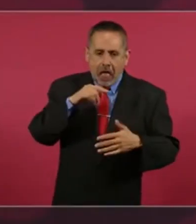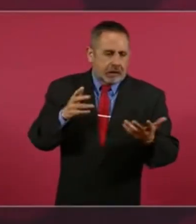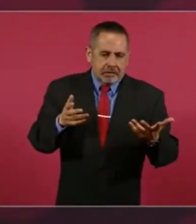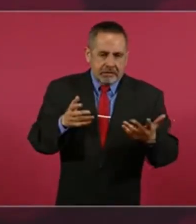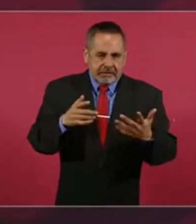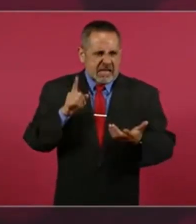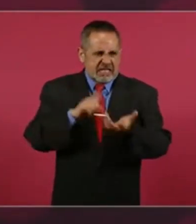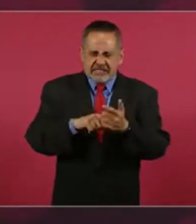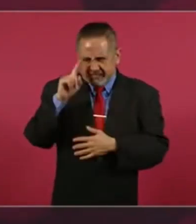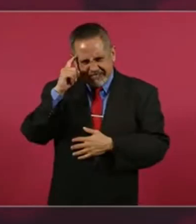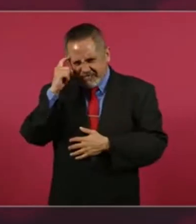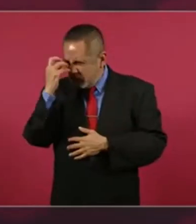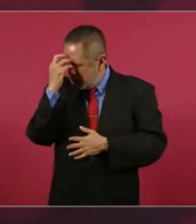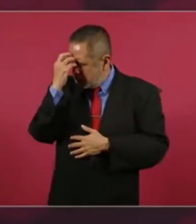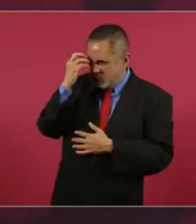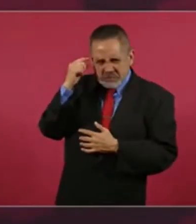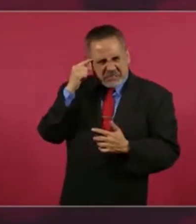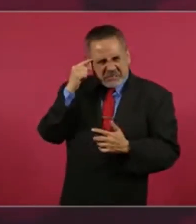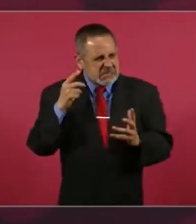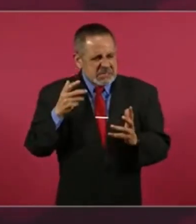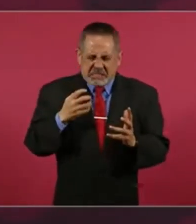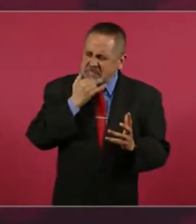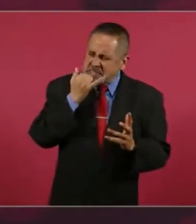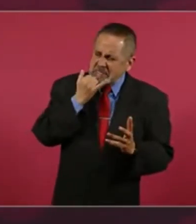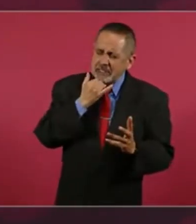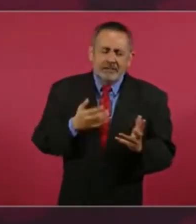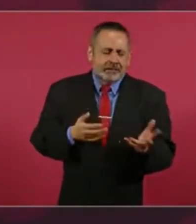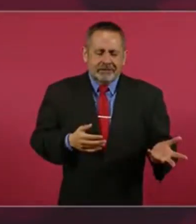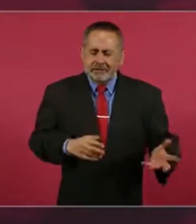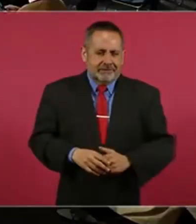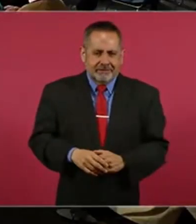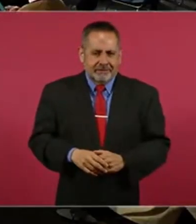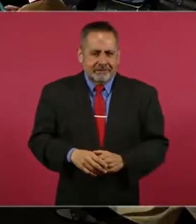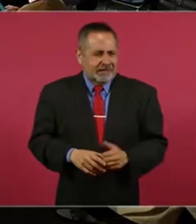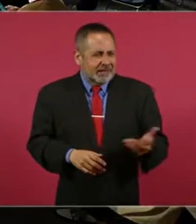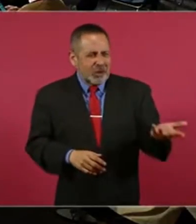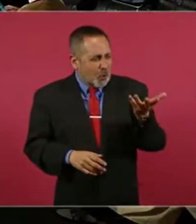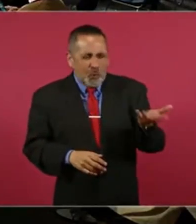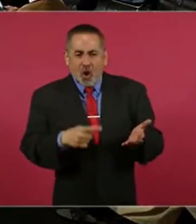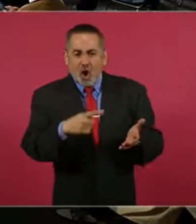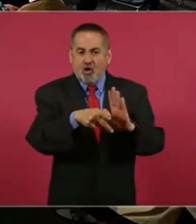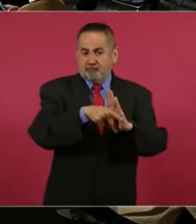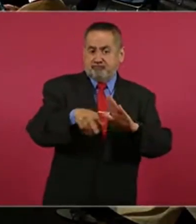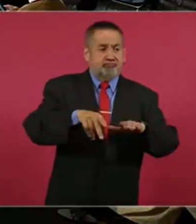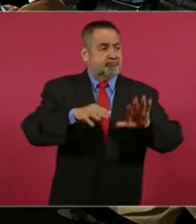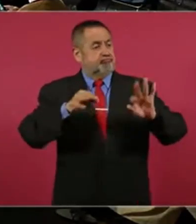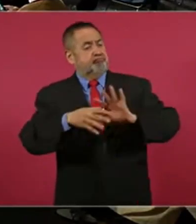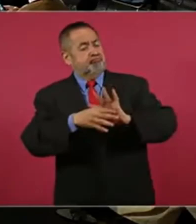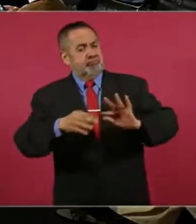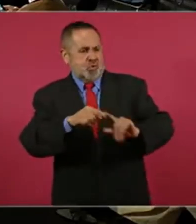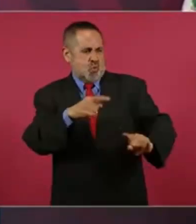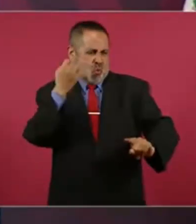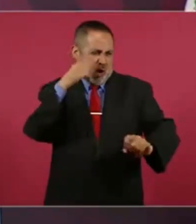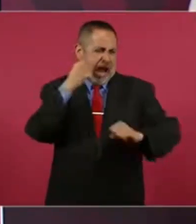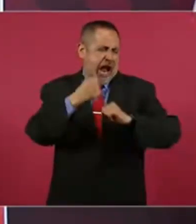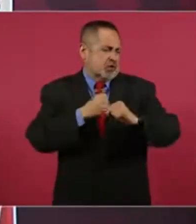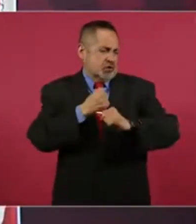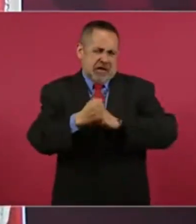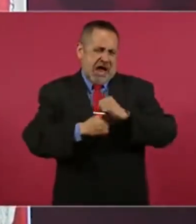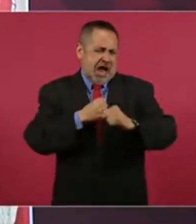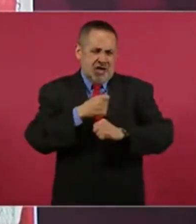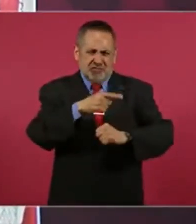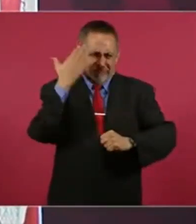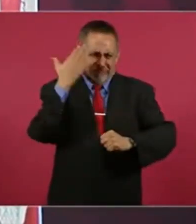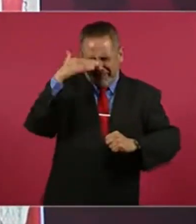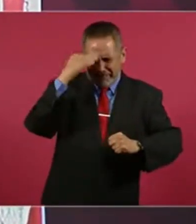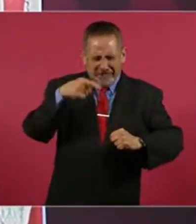traemos enojos, pues se cometen más errores. Y como un periodista con tantos años en